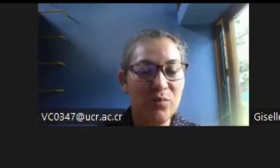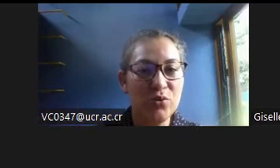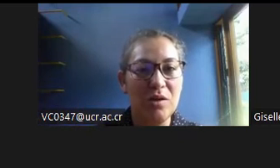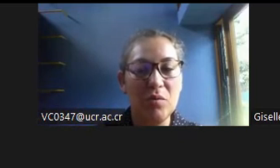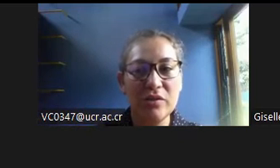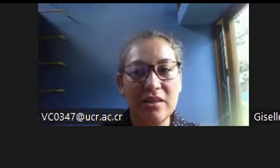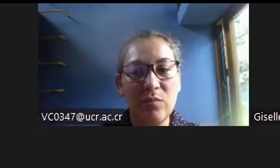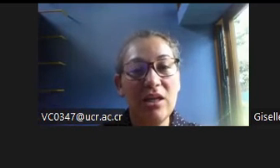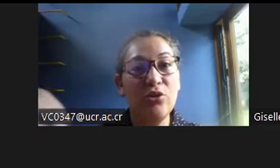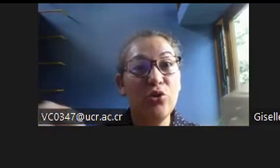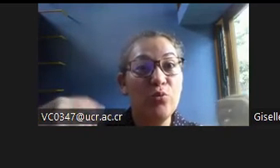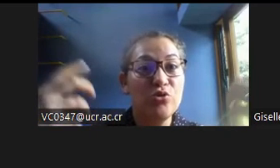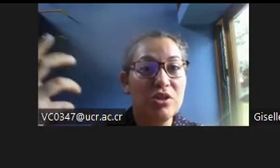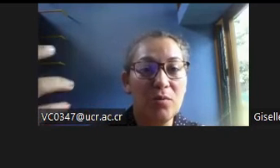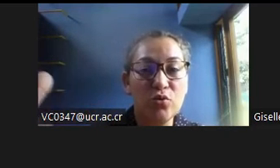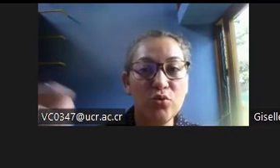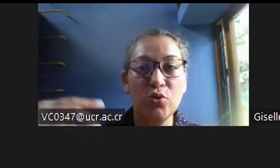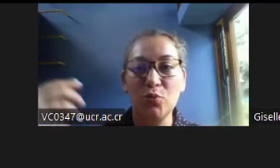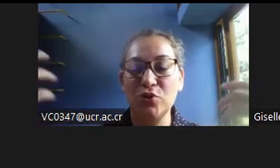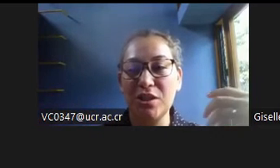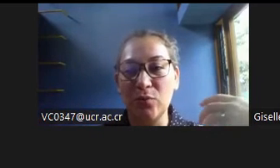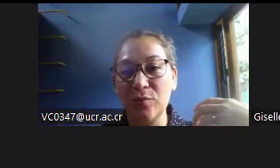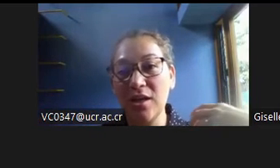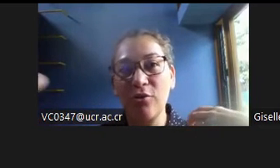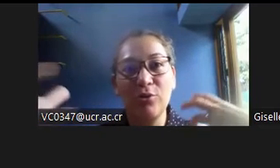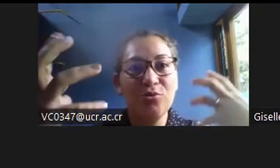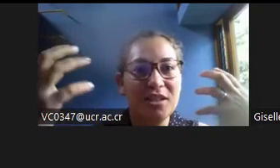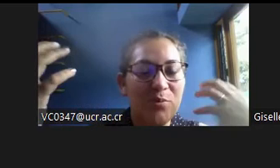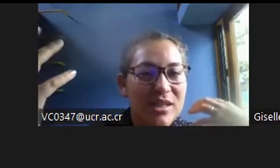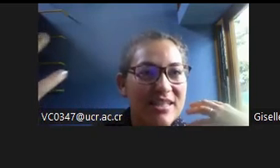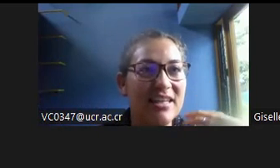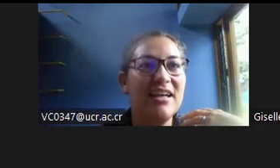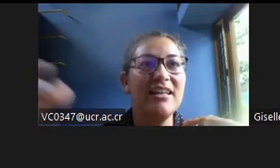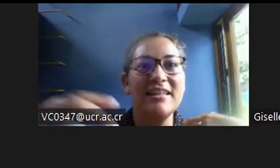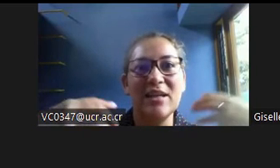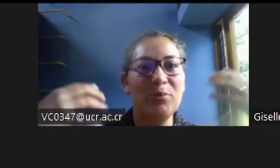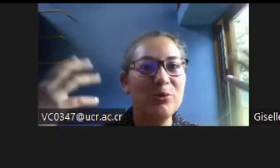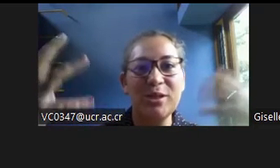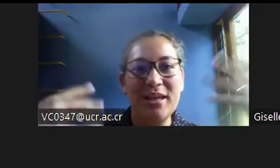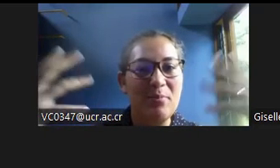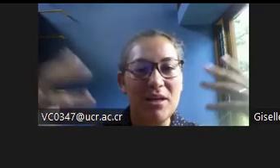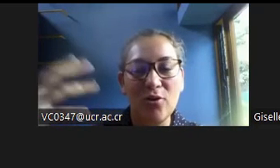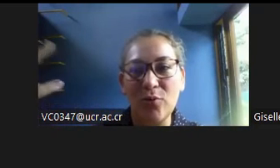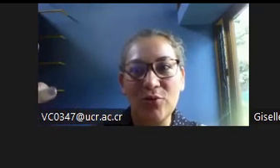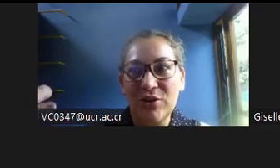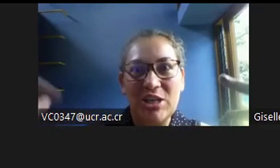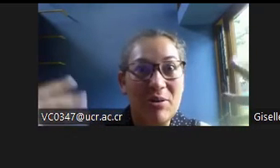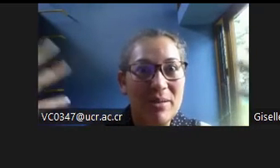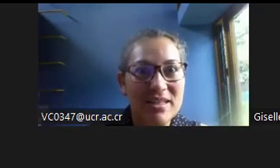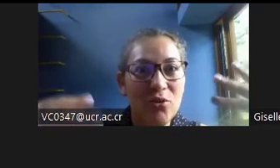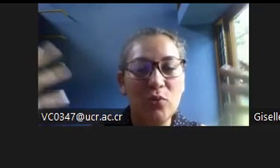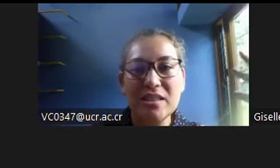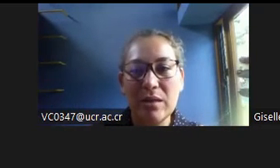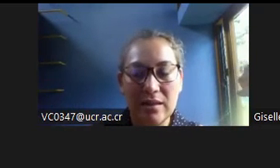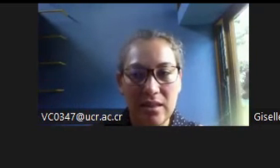personas estamos con el mismo sentimiento, muchos tenemos susto, muchos tenemos miedo, algunos tenemos ansiedad, estamos, ¿verdad? Como, ¿qué